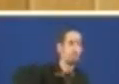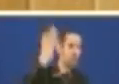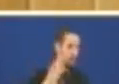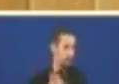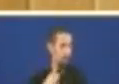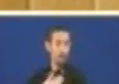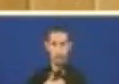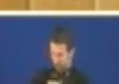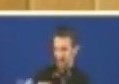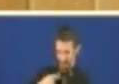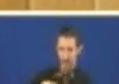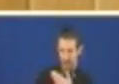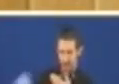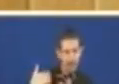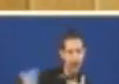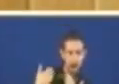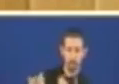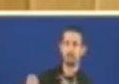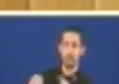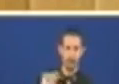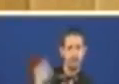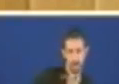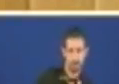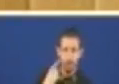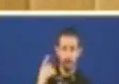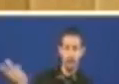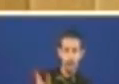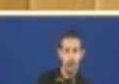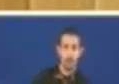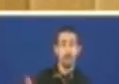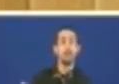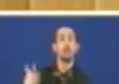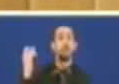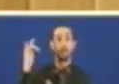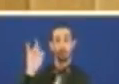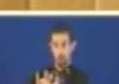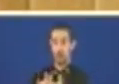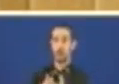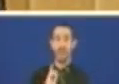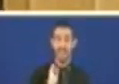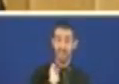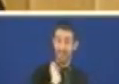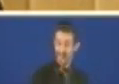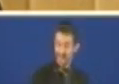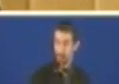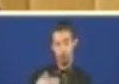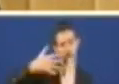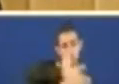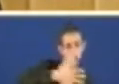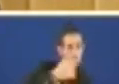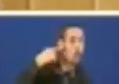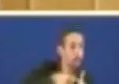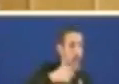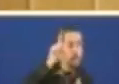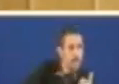Vente pola oficina e asinas os papéis. Se lle marcaba eses directores obxectivos. Cada mes tes que